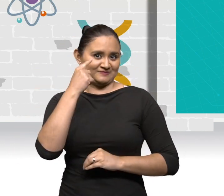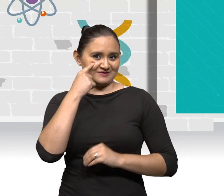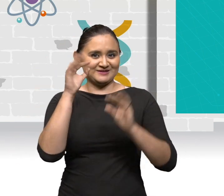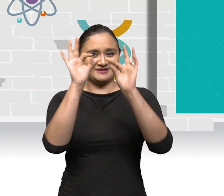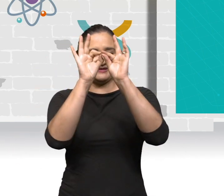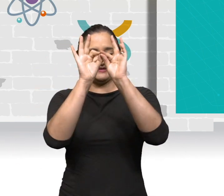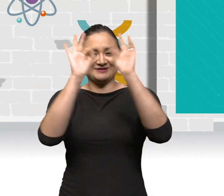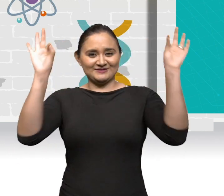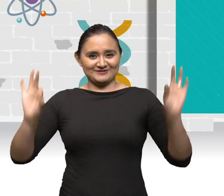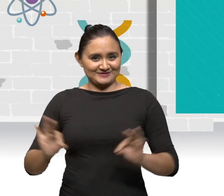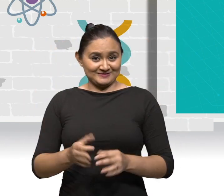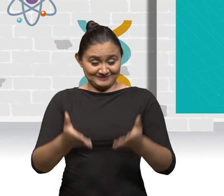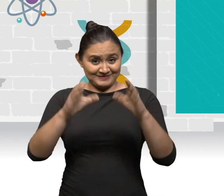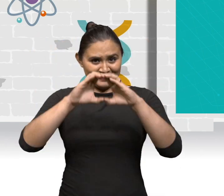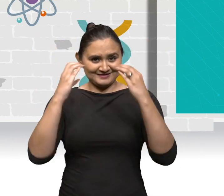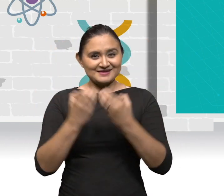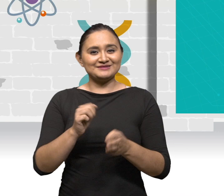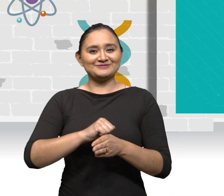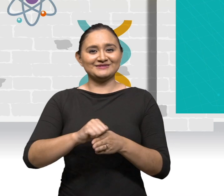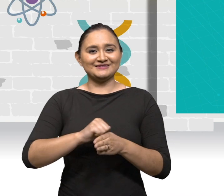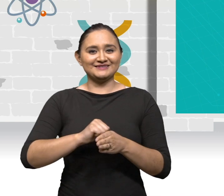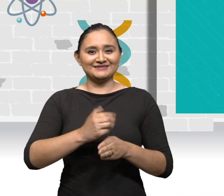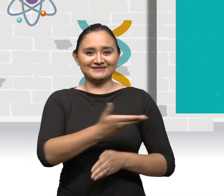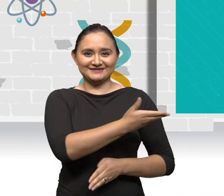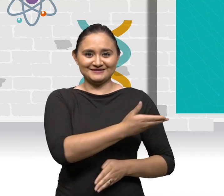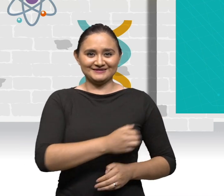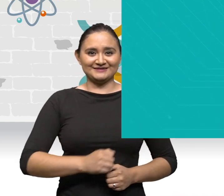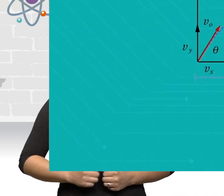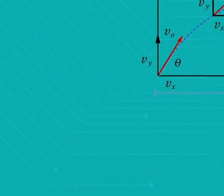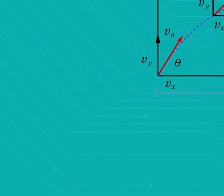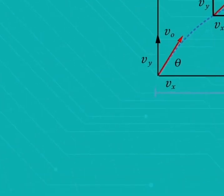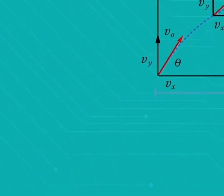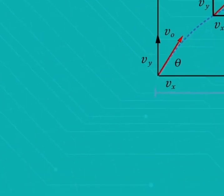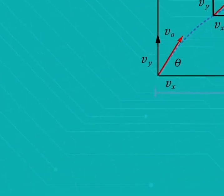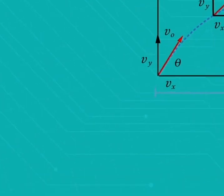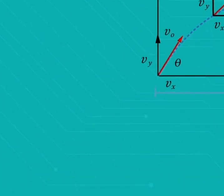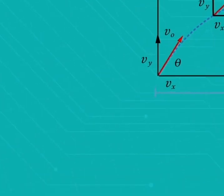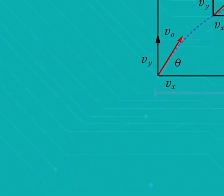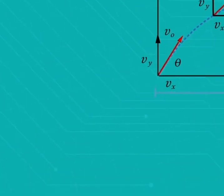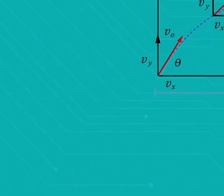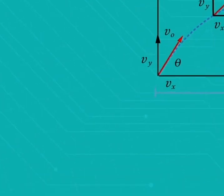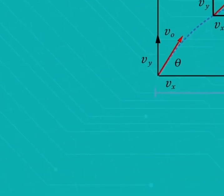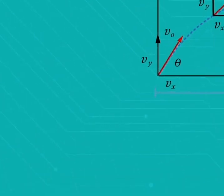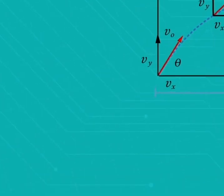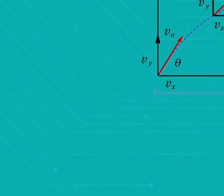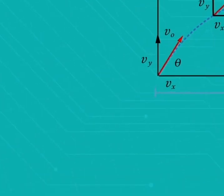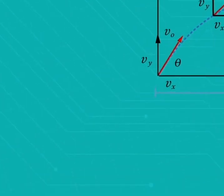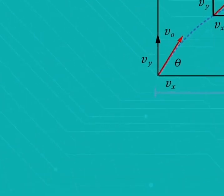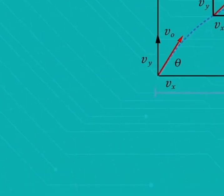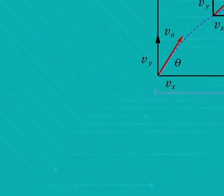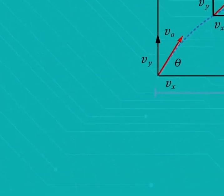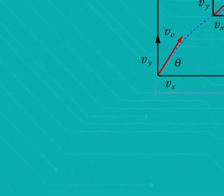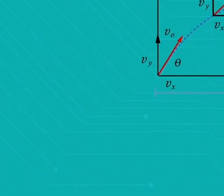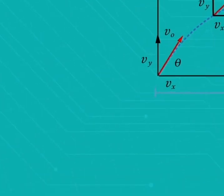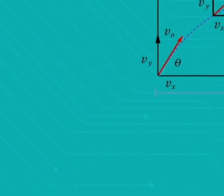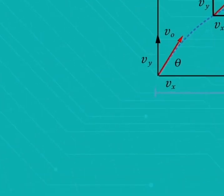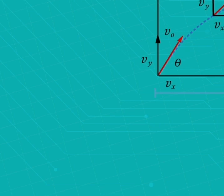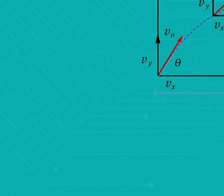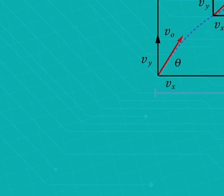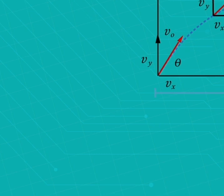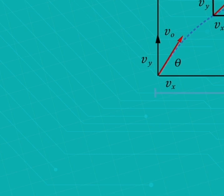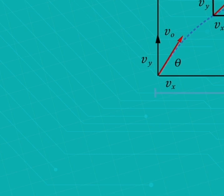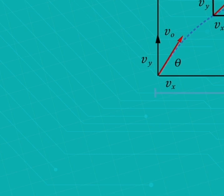el Tmax calculado en la segunda ecuación de movimiento rectilíneo uniformemente variado y, por lo tanto, el